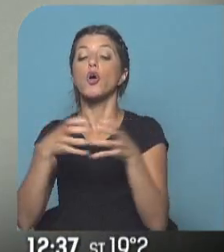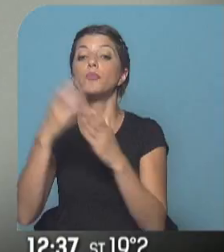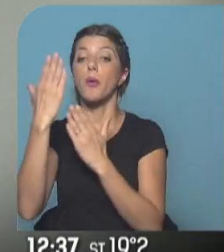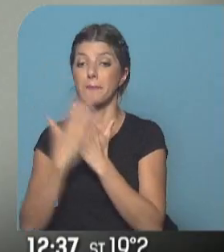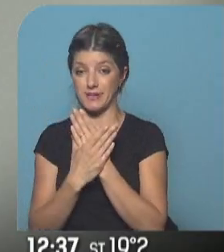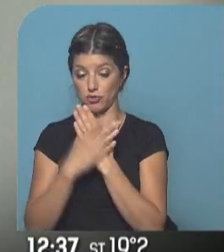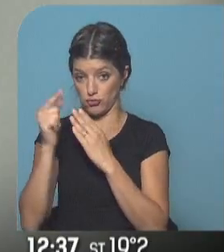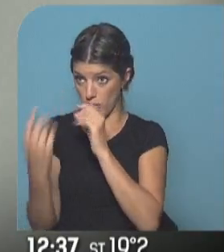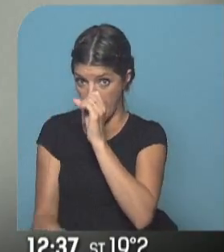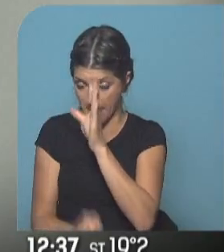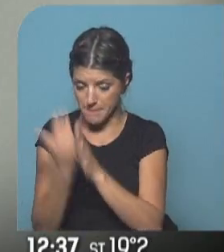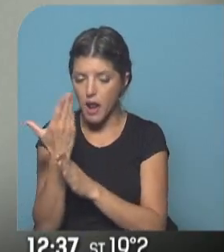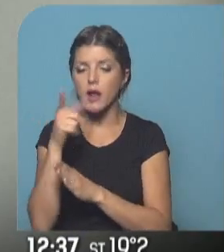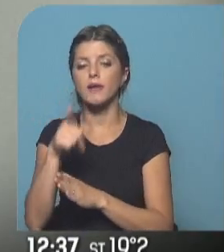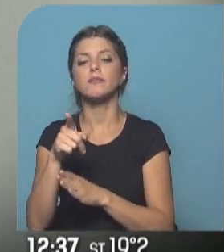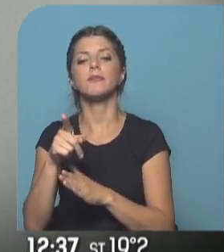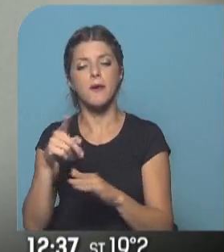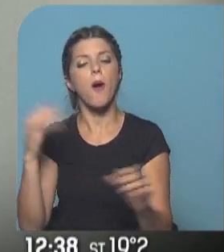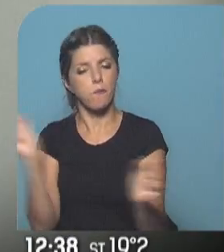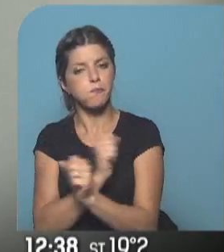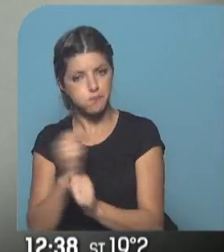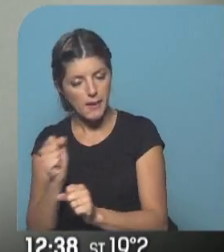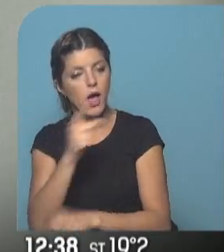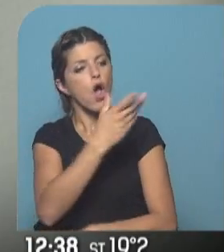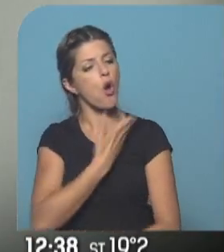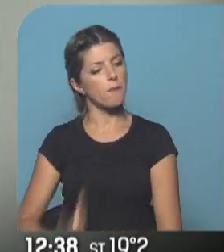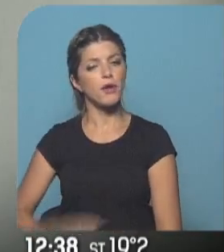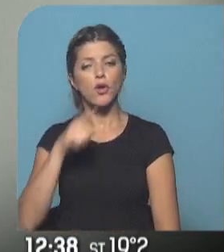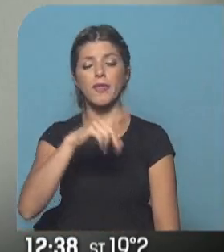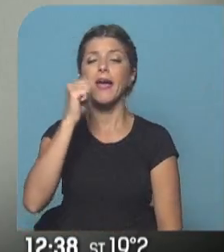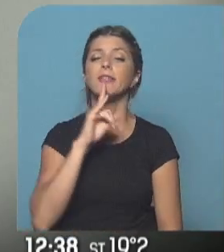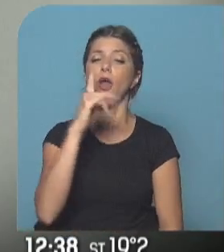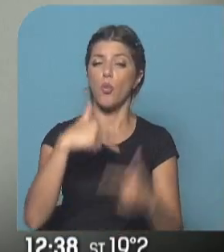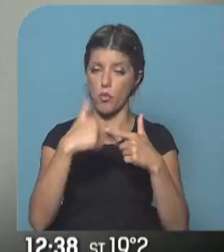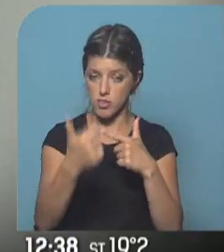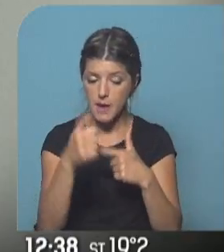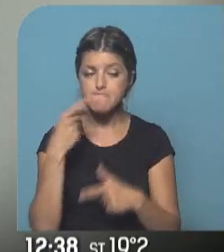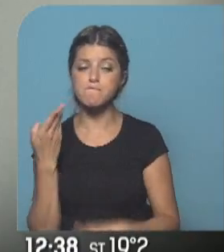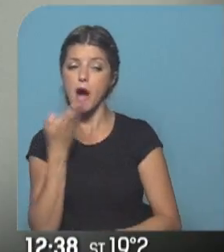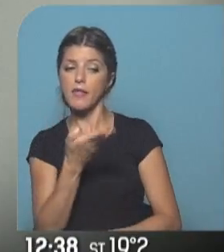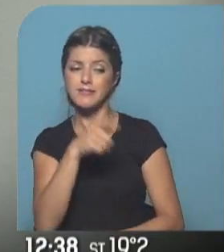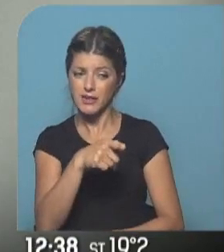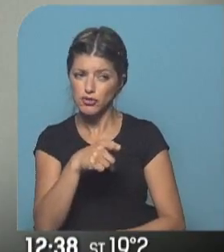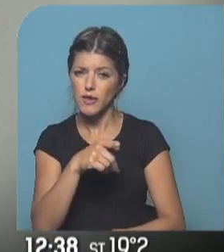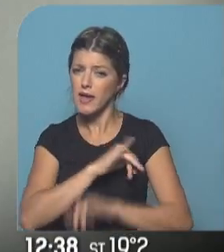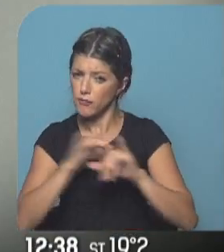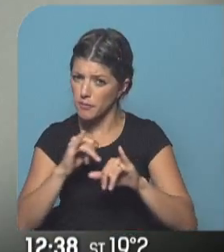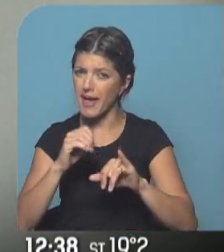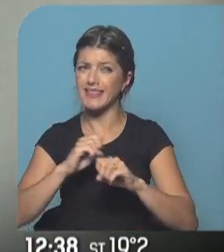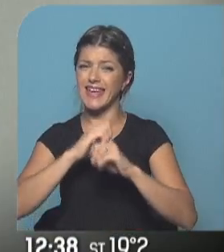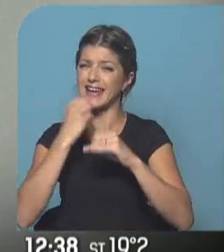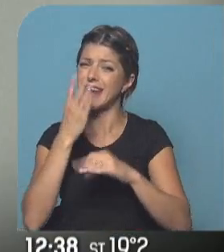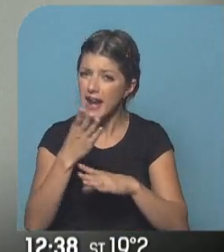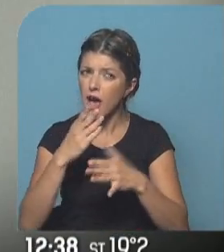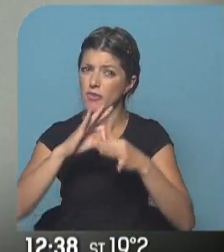mañana requerir formalmente al Gobierno de la Generalitat para que confirme si ha declarado la